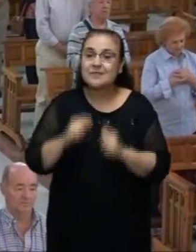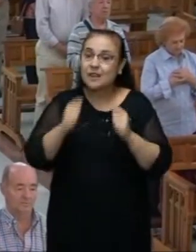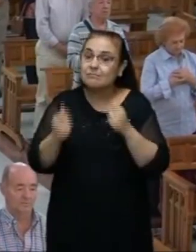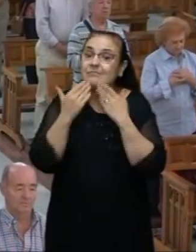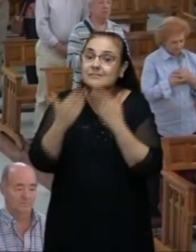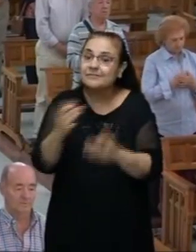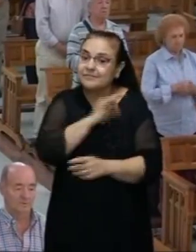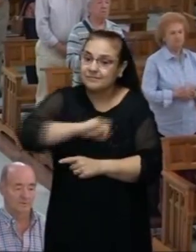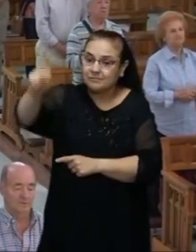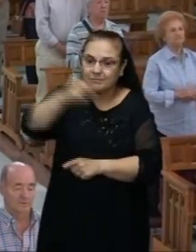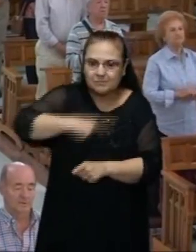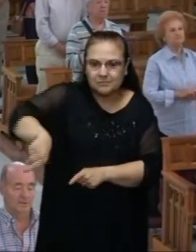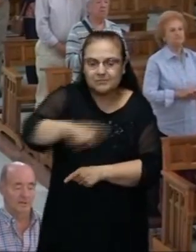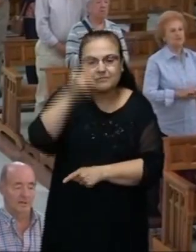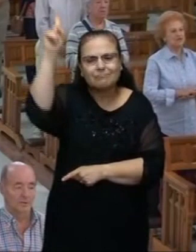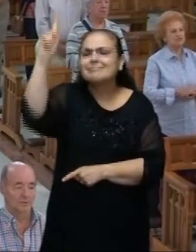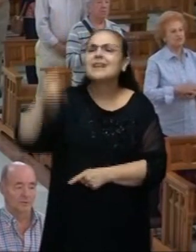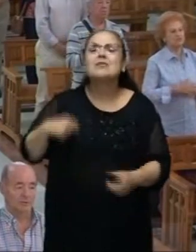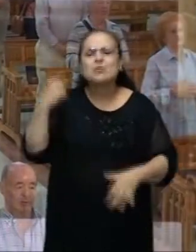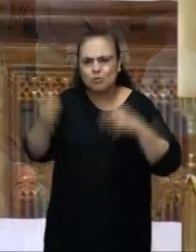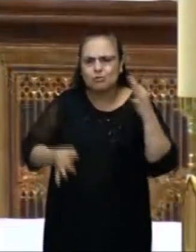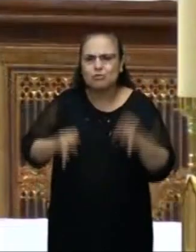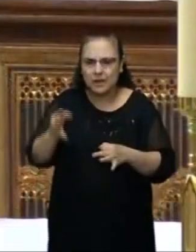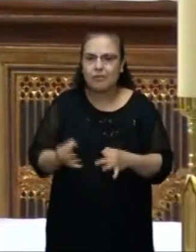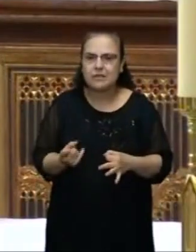Demos gracias al Señor nuestro Dios.